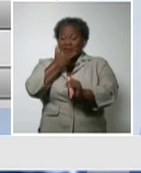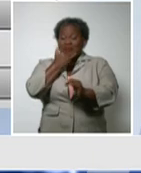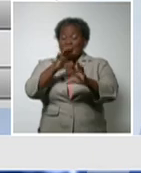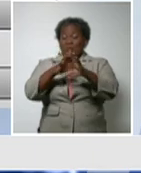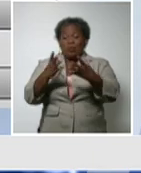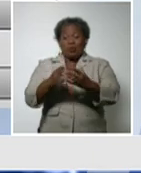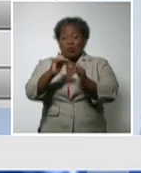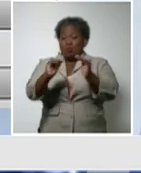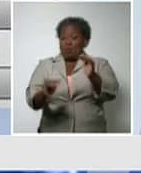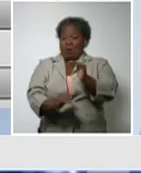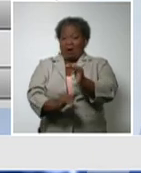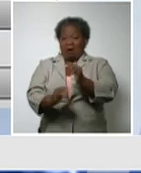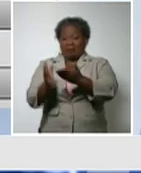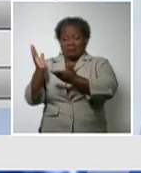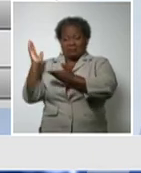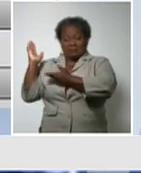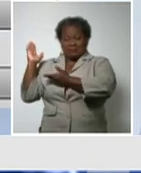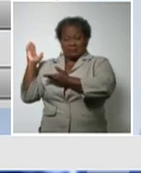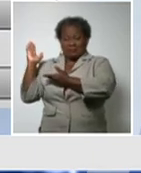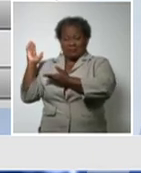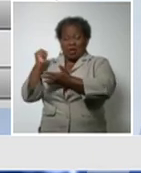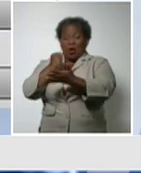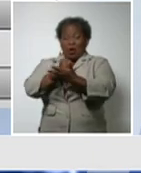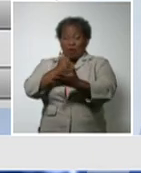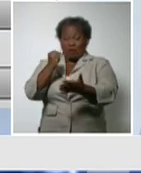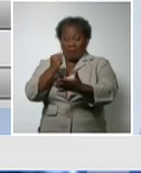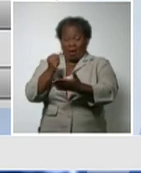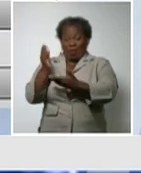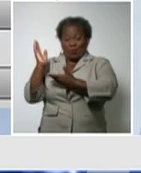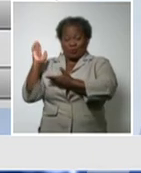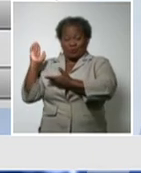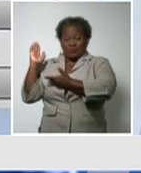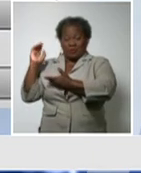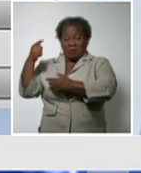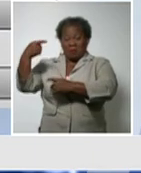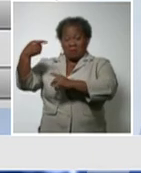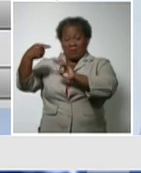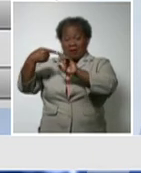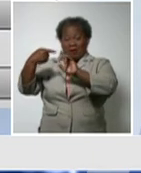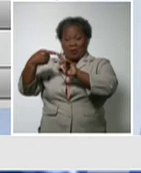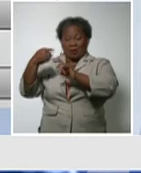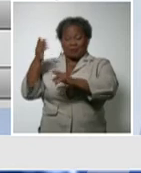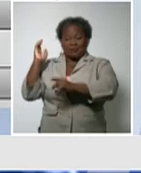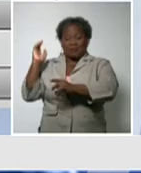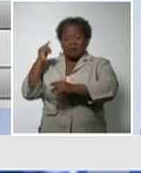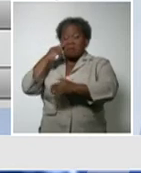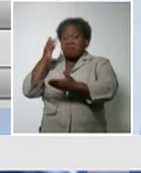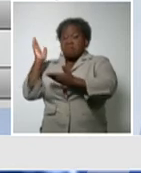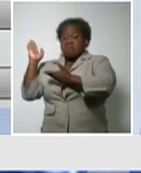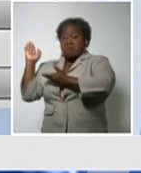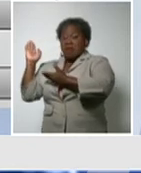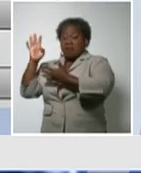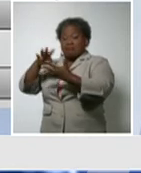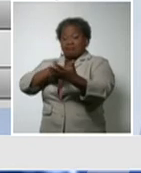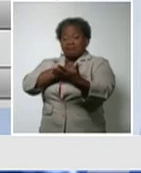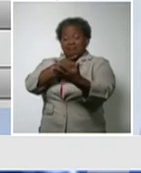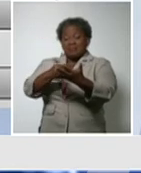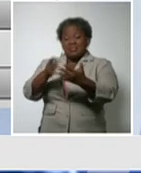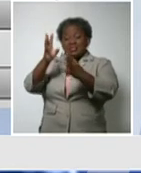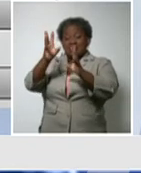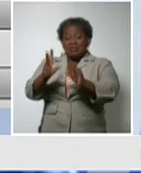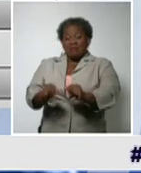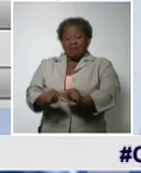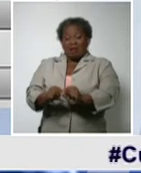427.930 personas se confirmaron en el mundo ayer en un solo día. Y ya ustedes ven ahí en la pantalla la cifra de